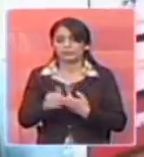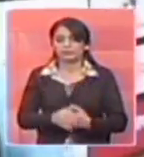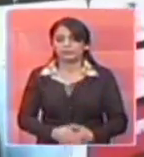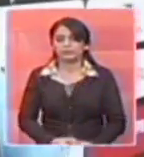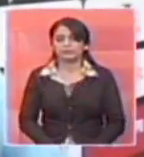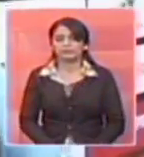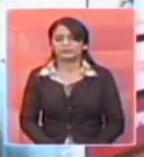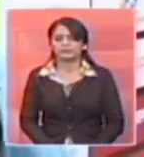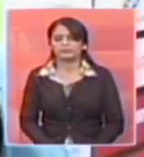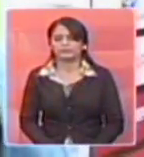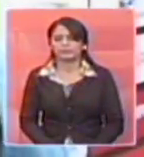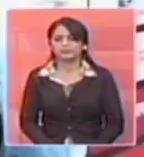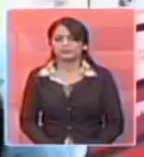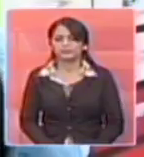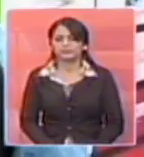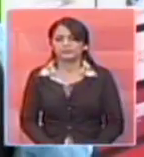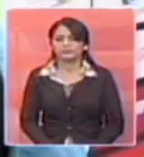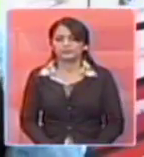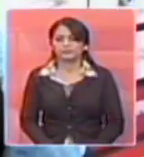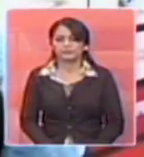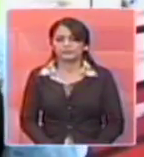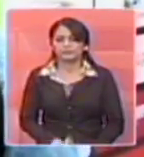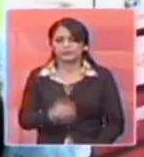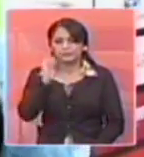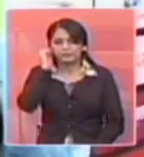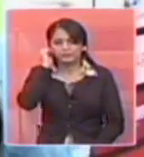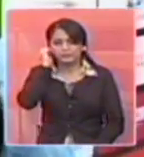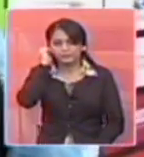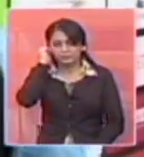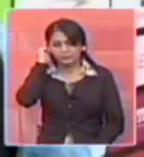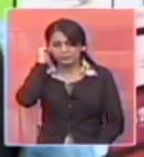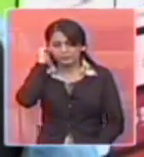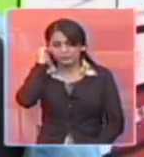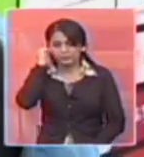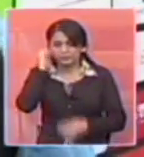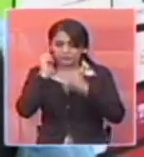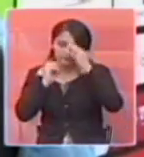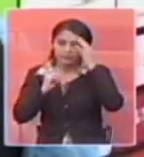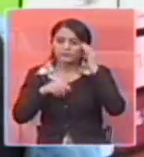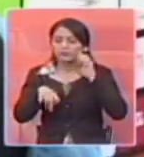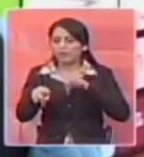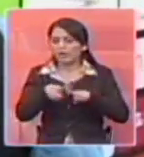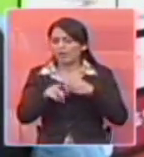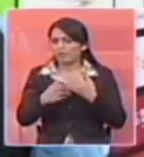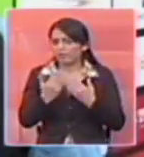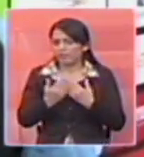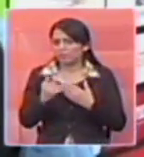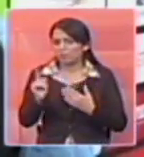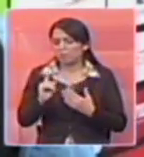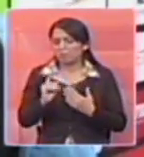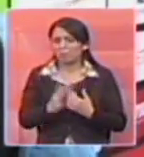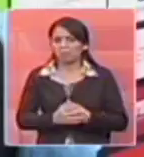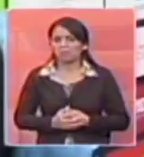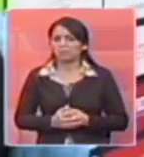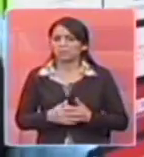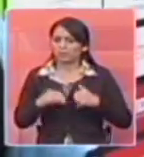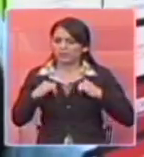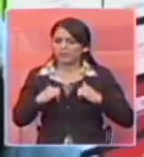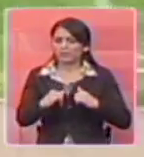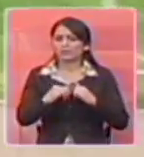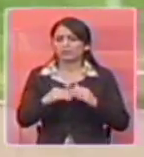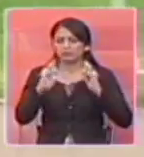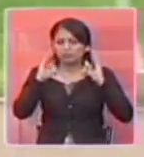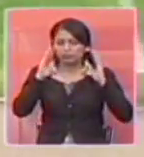Pensando en el partido siguiente que se viene, no es un partido fácil, sabemos que Fuerza Amarilla ha levantado el nivel y ahora pensar en ese